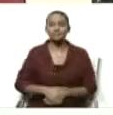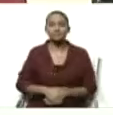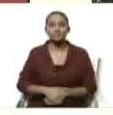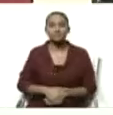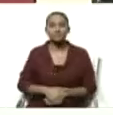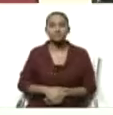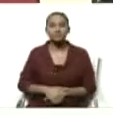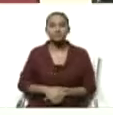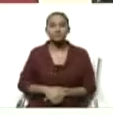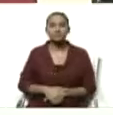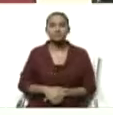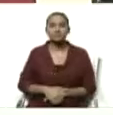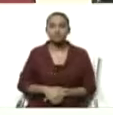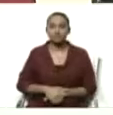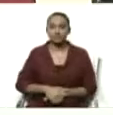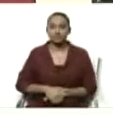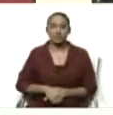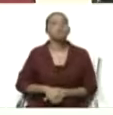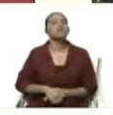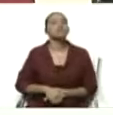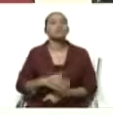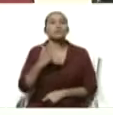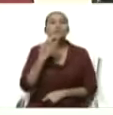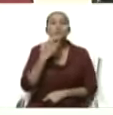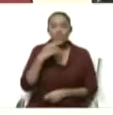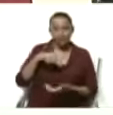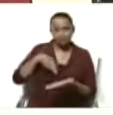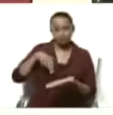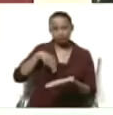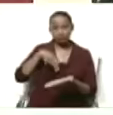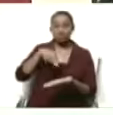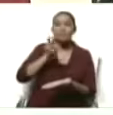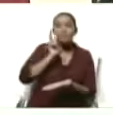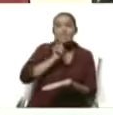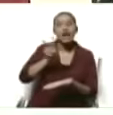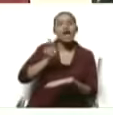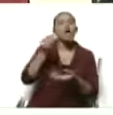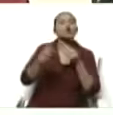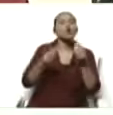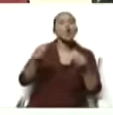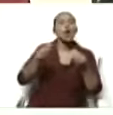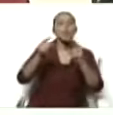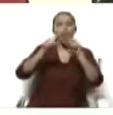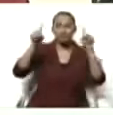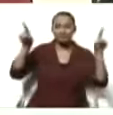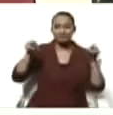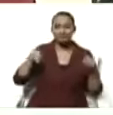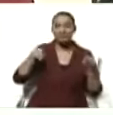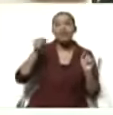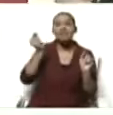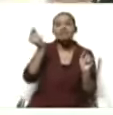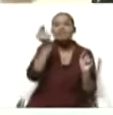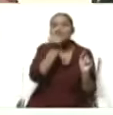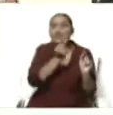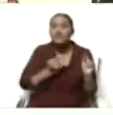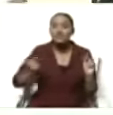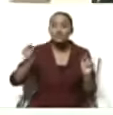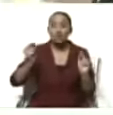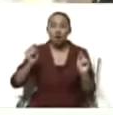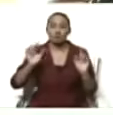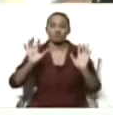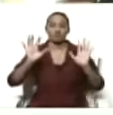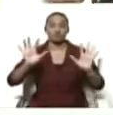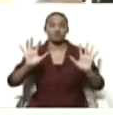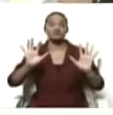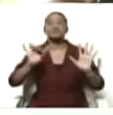paredes están allí y la gente que pasa inevitablemente las va a ver y las paredes son como las piedras hablan y gritan que el 28